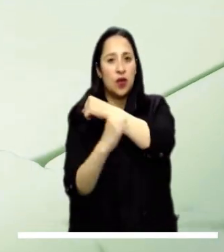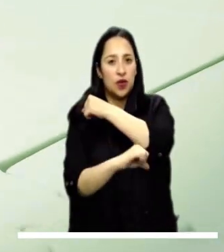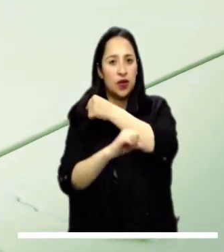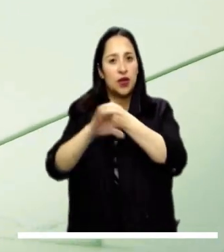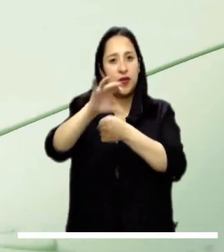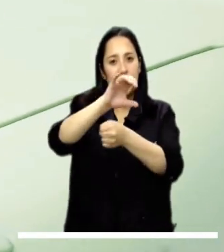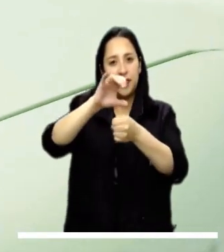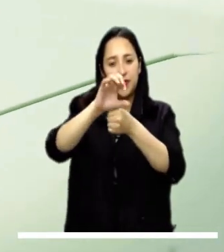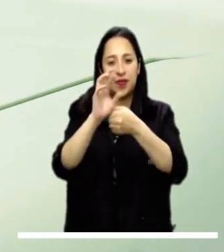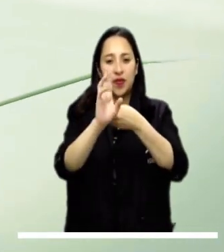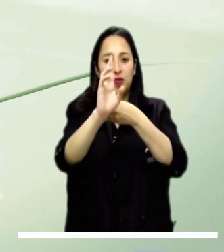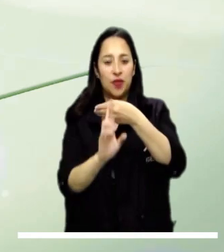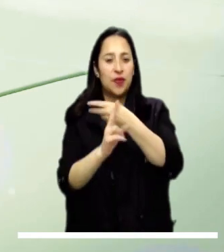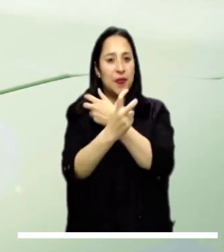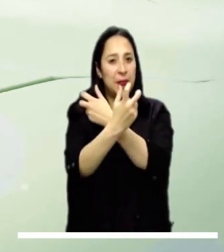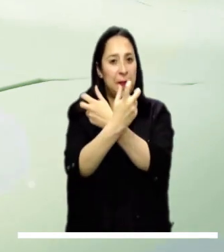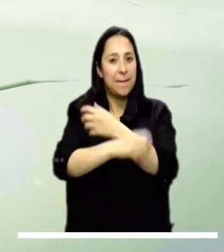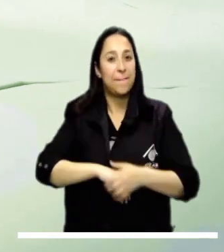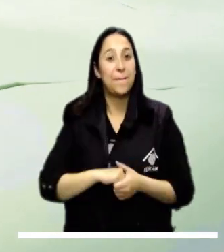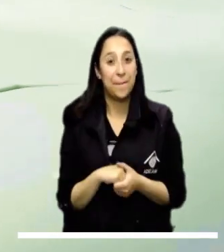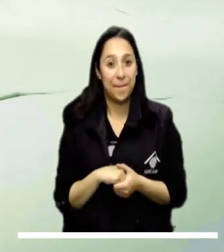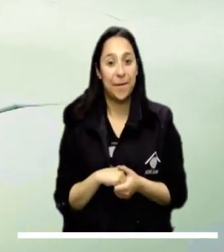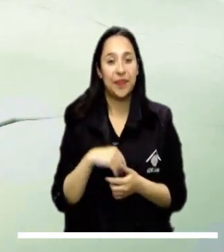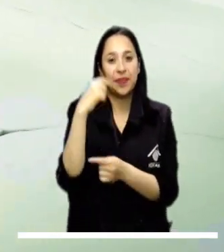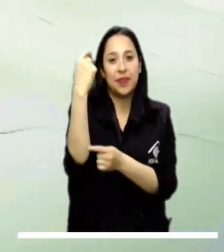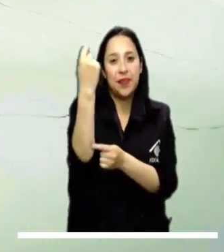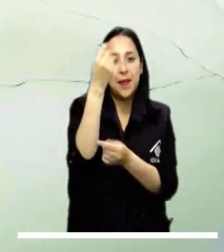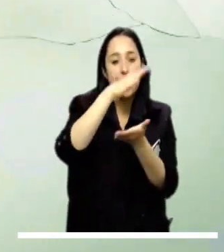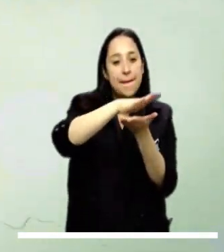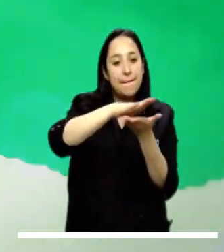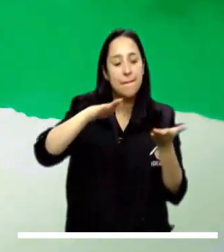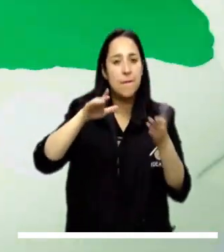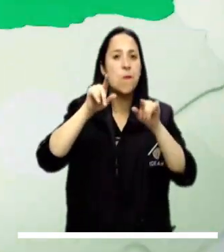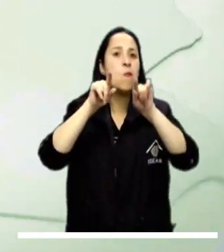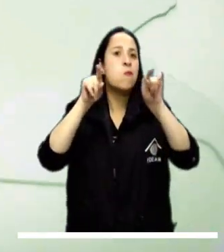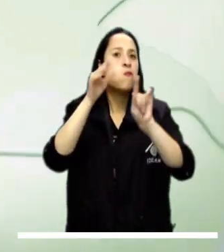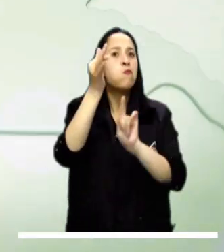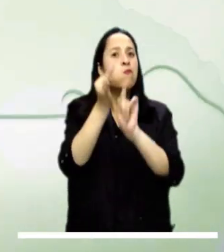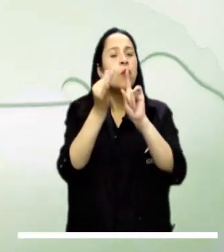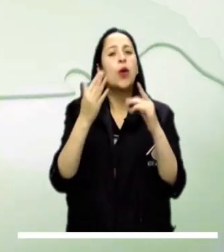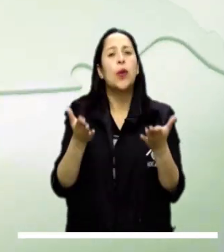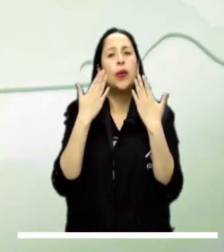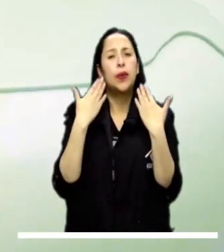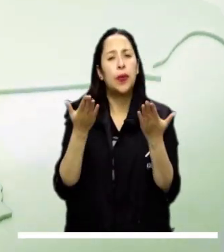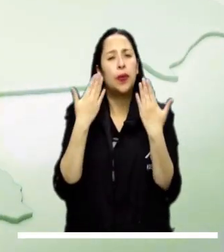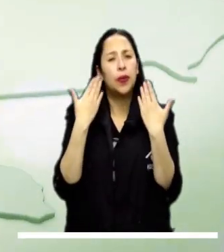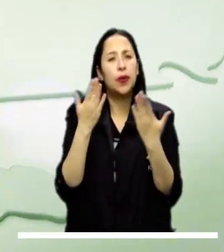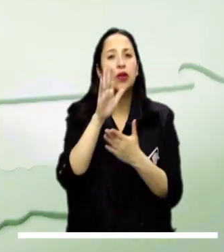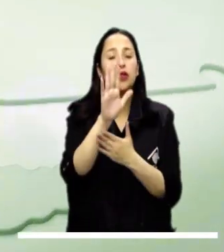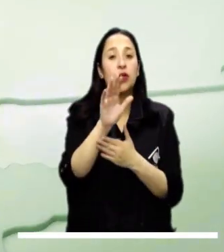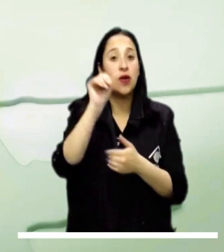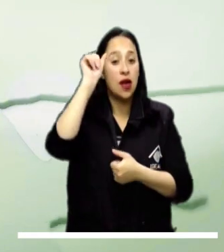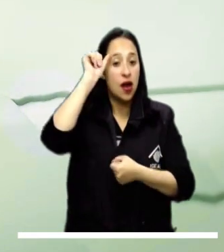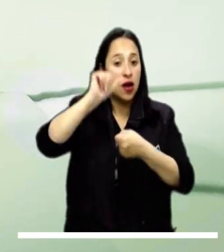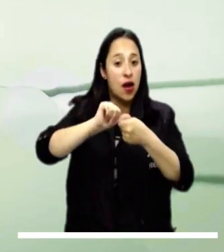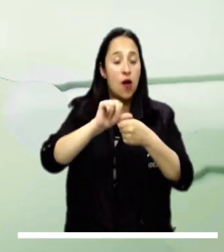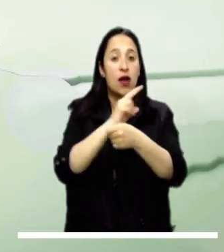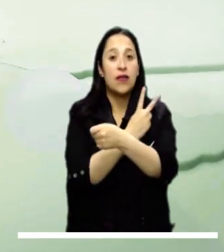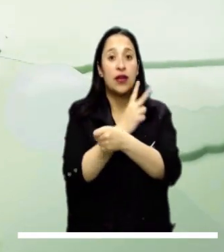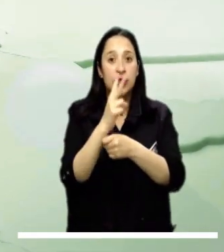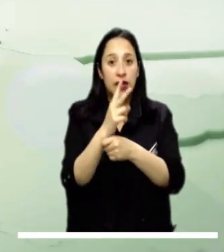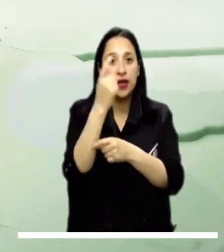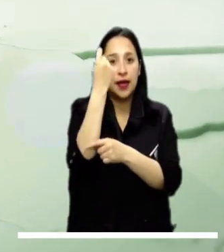Boyacá, Cundinamarca y sur de Huila. Aunque en los llanos orientales se pueden presentar altas temperaturas, en zonas de